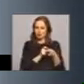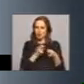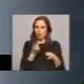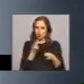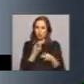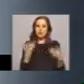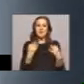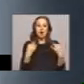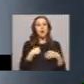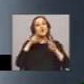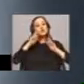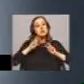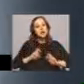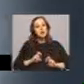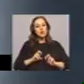lo que investigué fueron